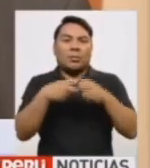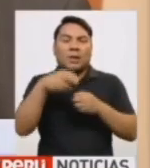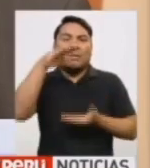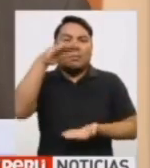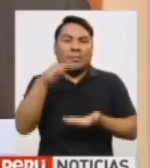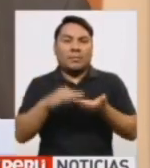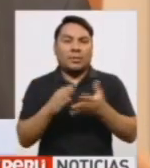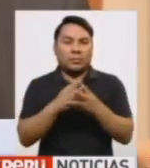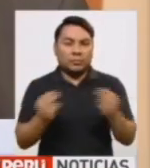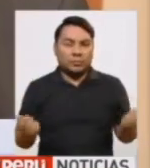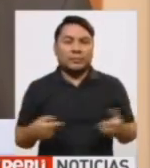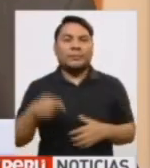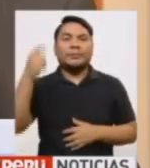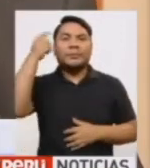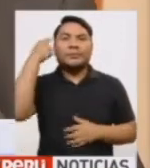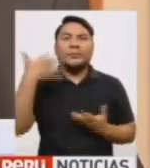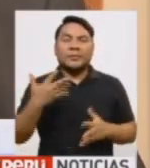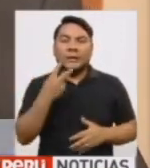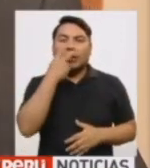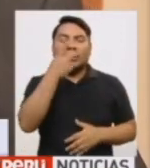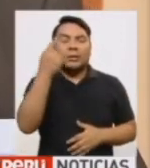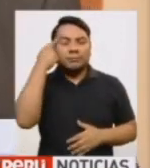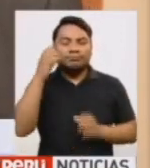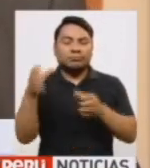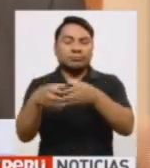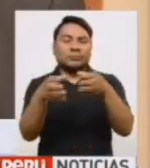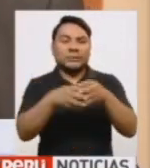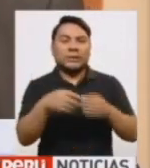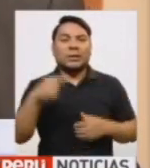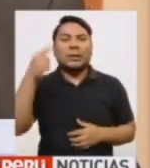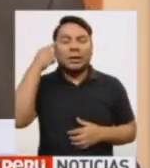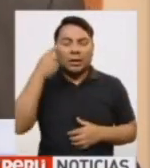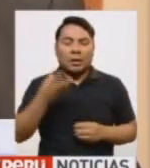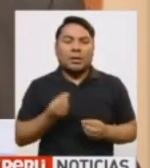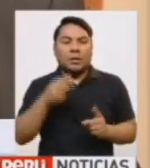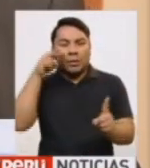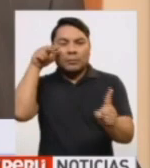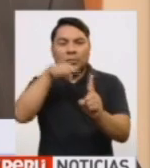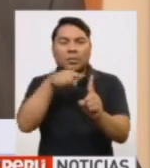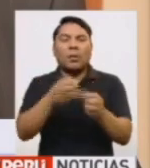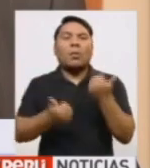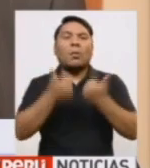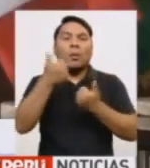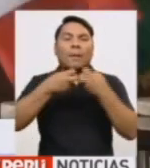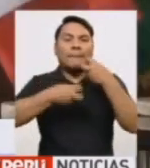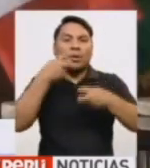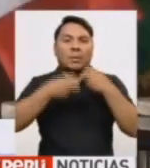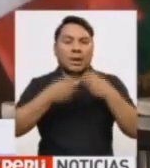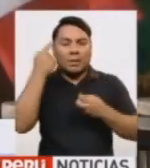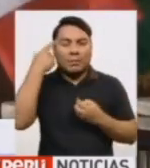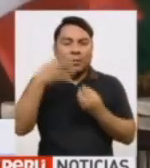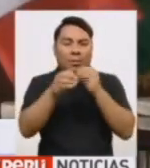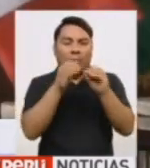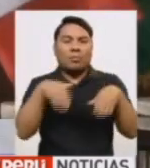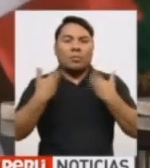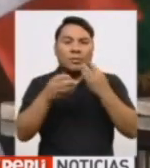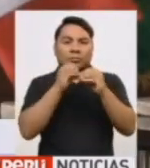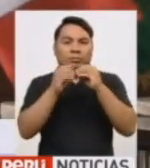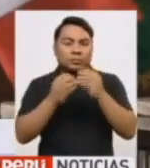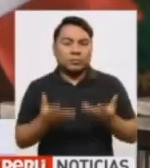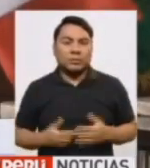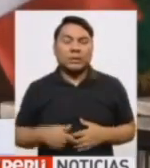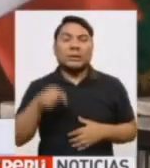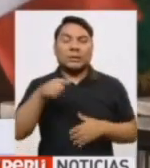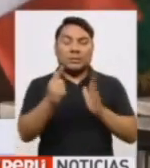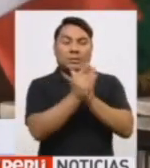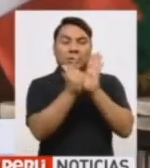desarrollan diferentes sectores del Estado que tienen que ver directo o indirectamente con la cárcel. La ley establece que